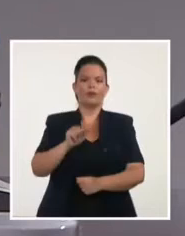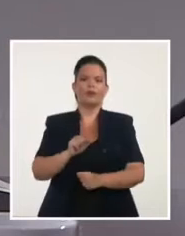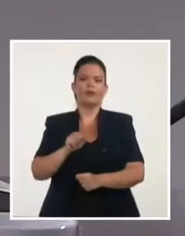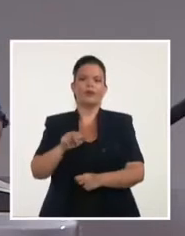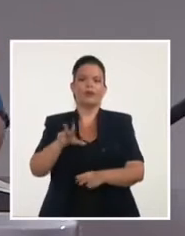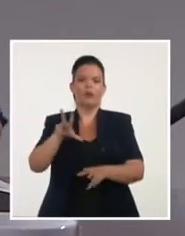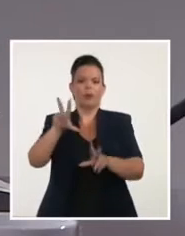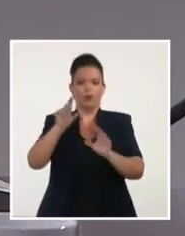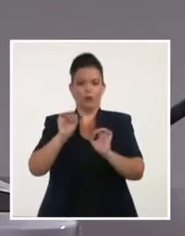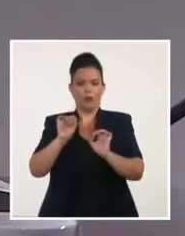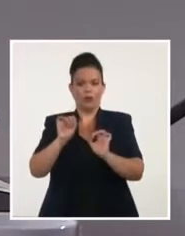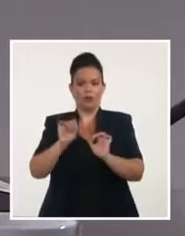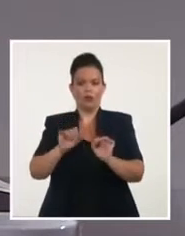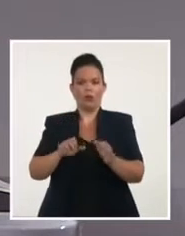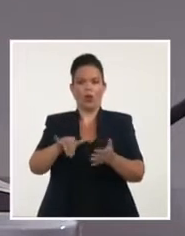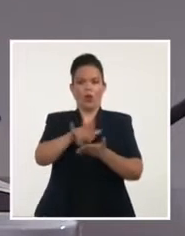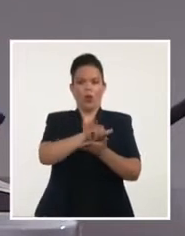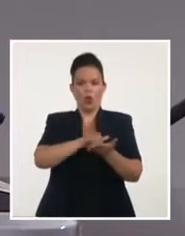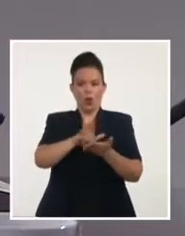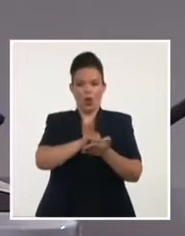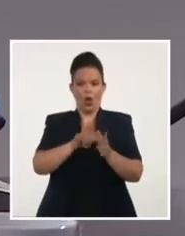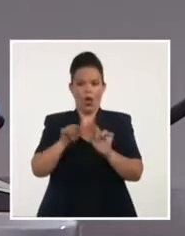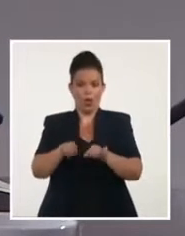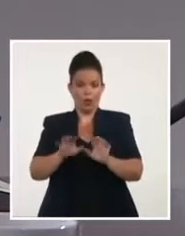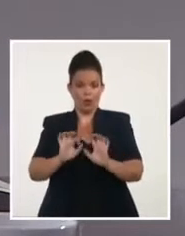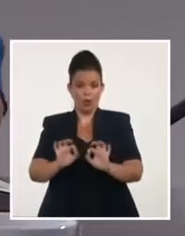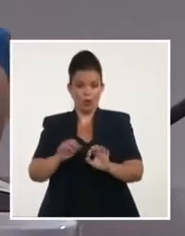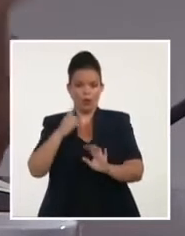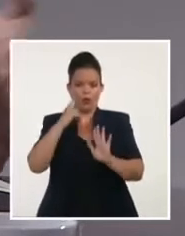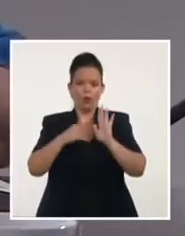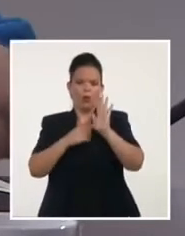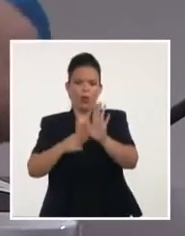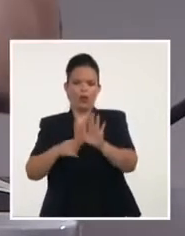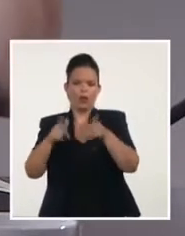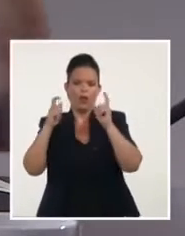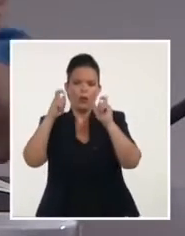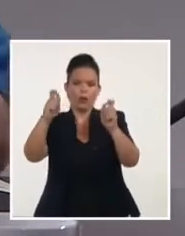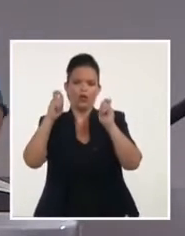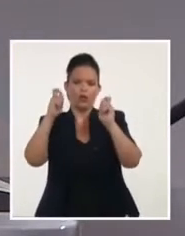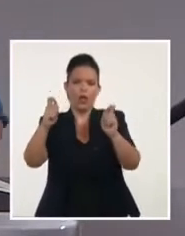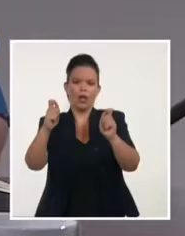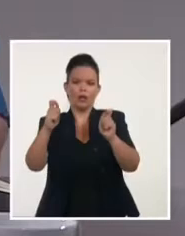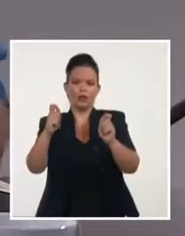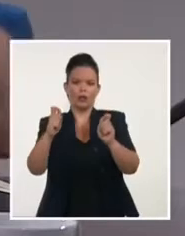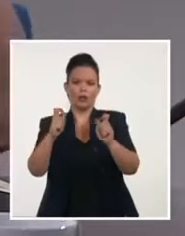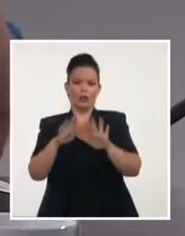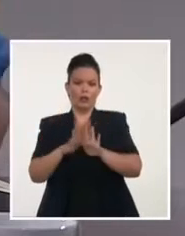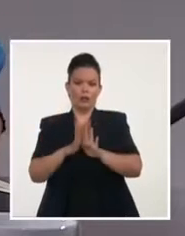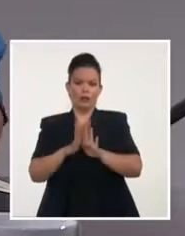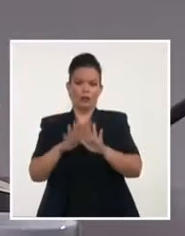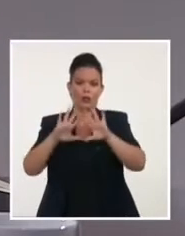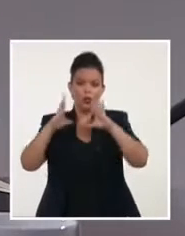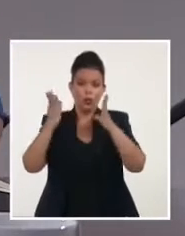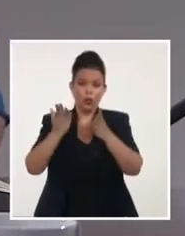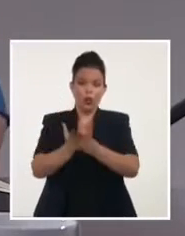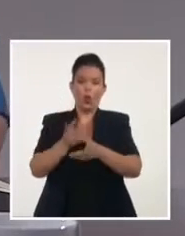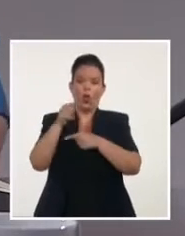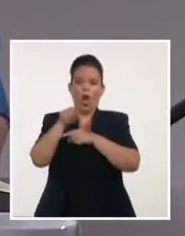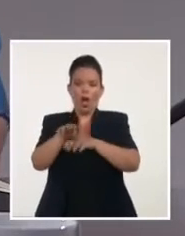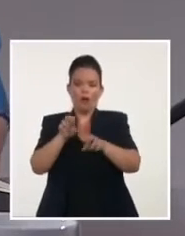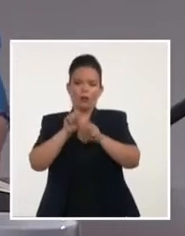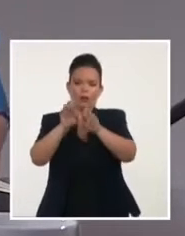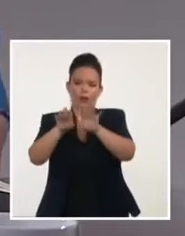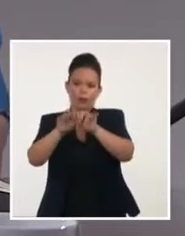protestas, sino que son de los revolucionarios pacíficamente defendiendo, ahí, bueno, imagínate, está amplificando y está generando